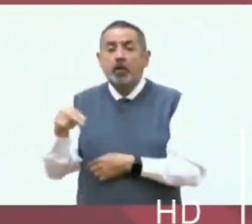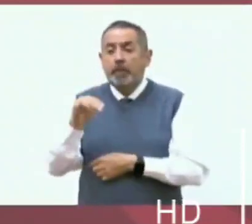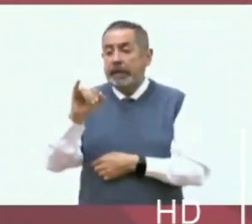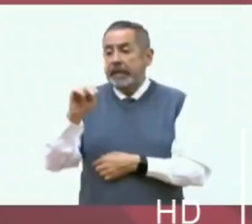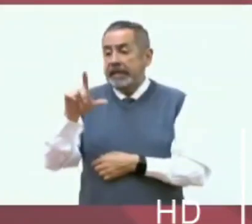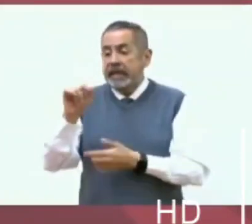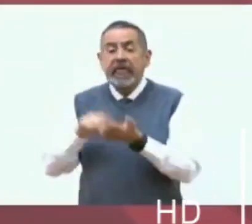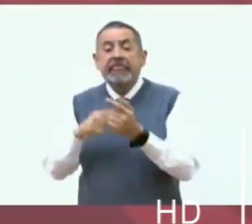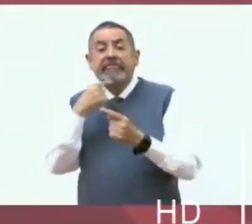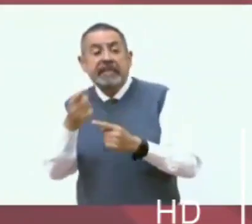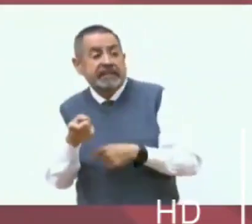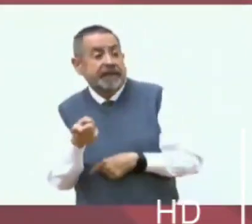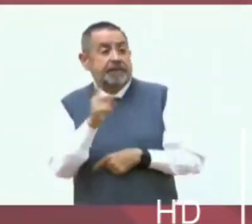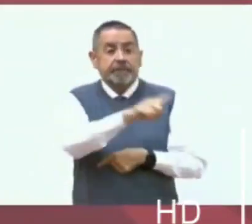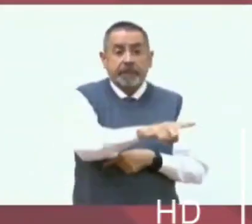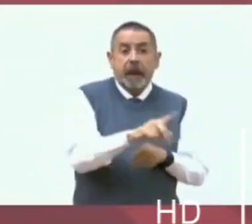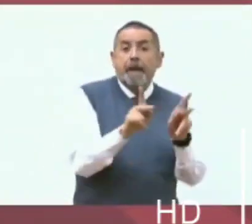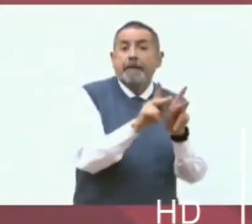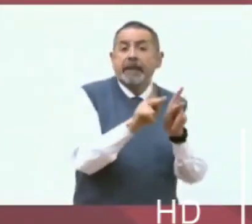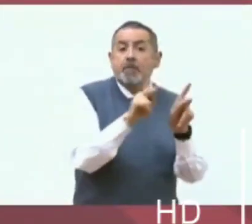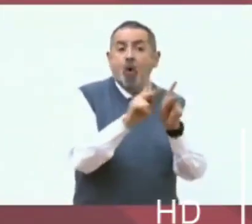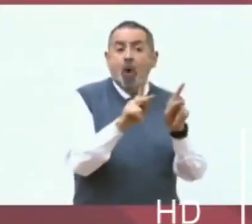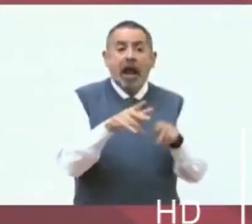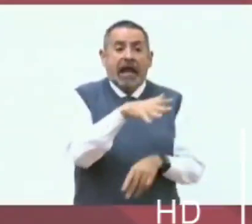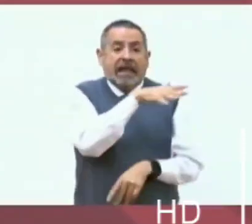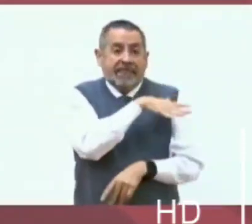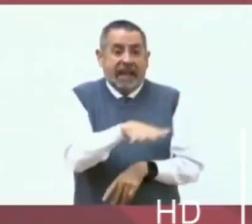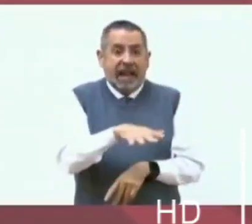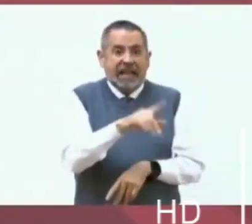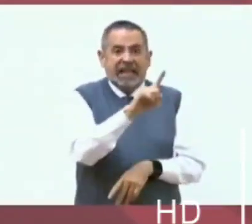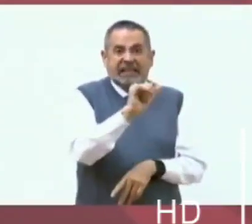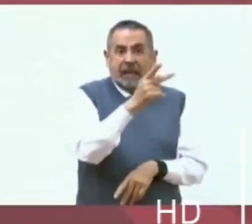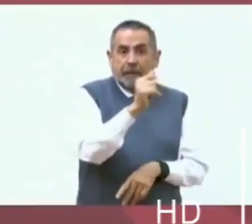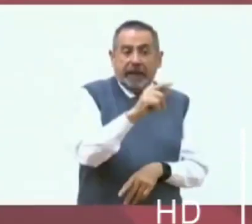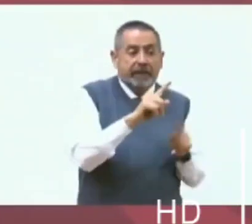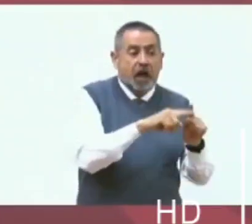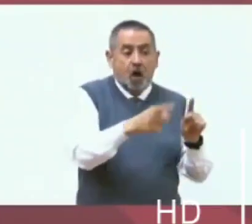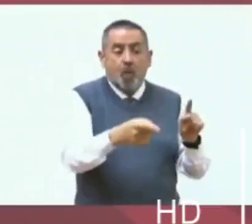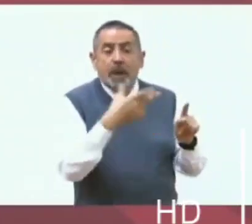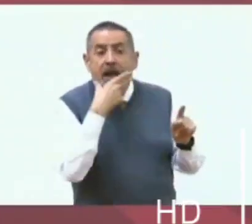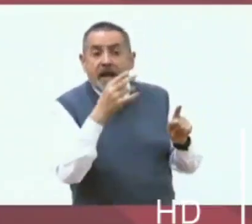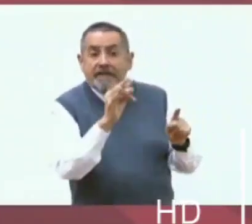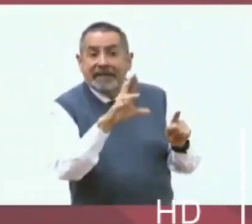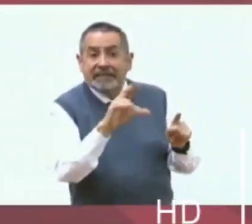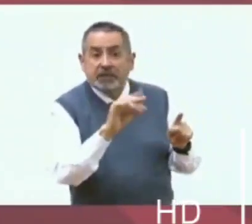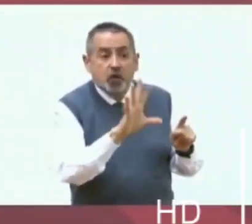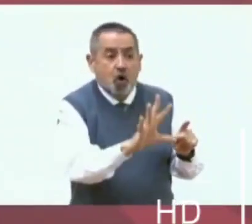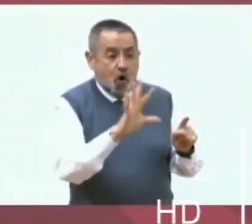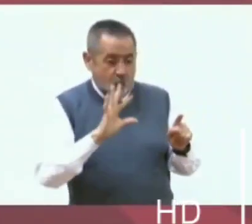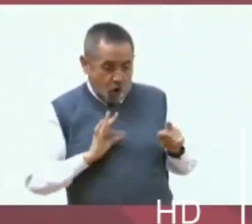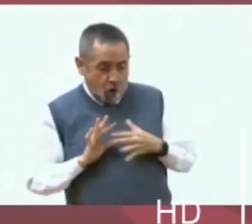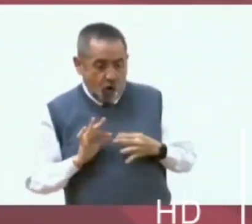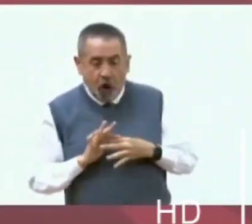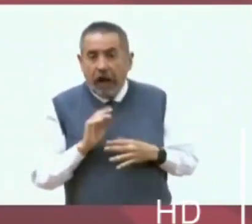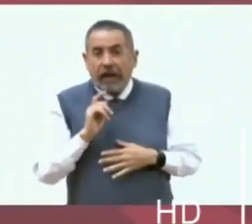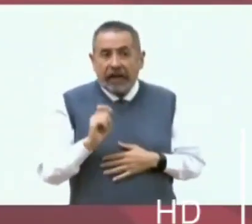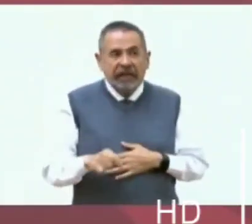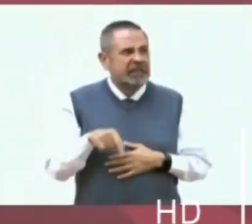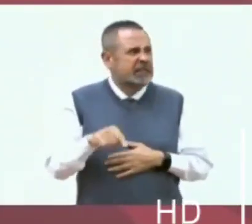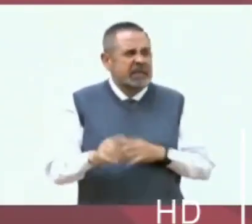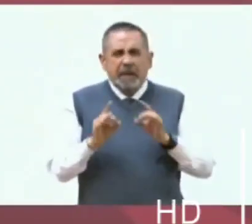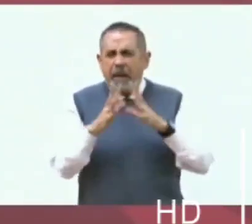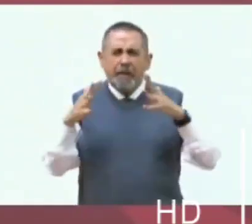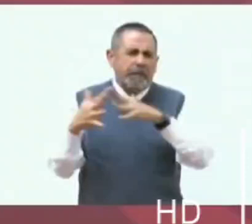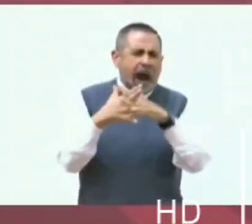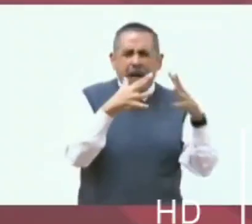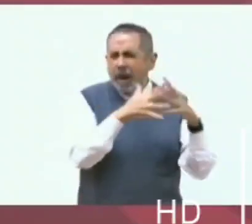primo del general Emiliano Zapata, Francisco Chico Franco, le contó que en una ocasión, en medio de los